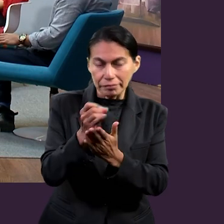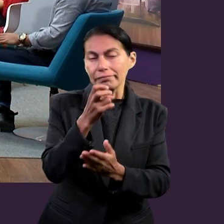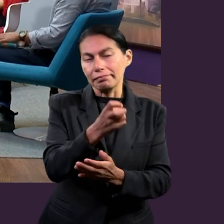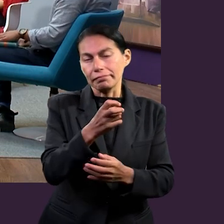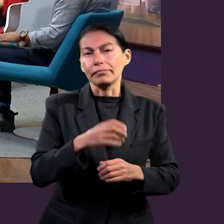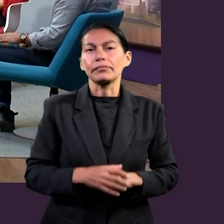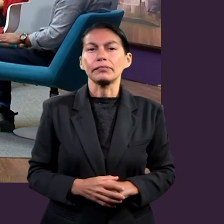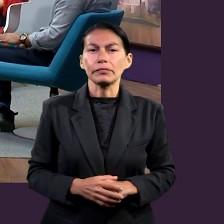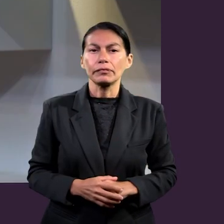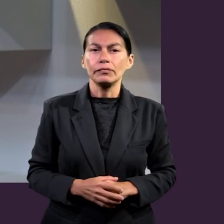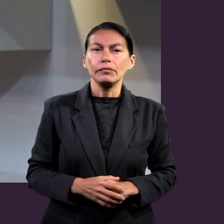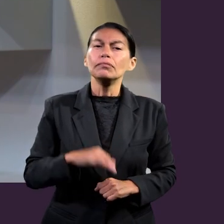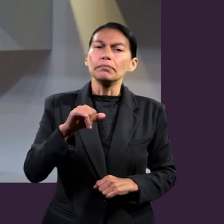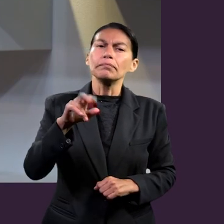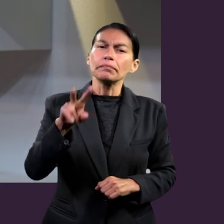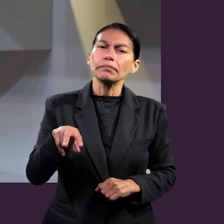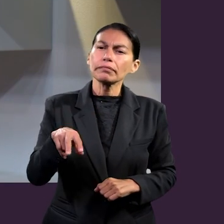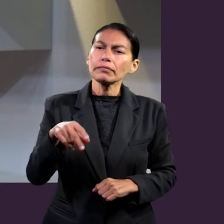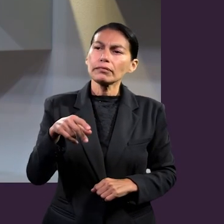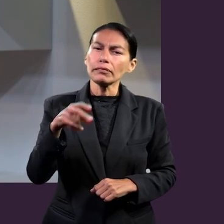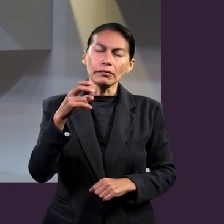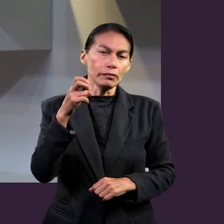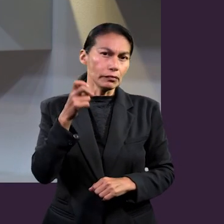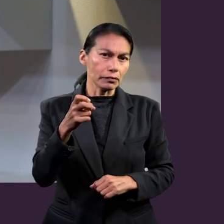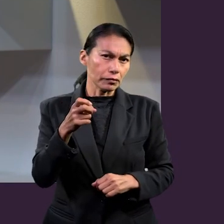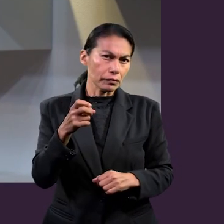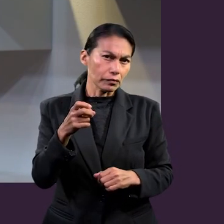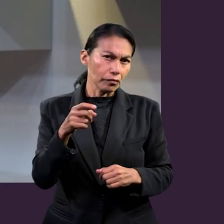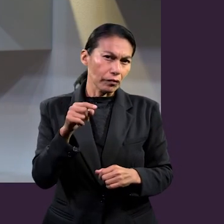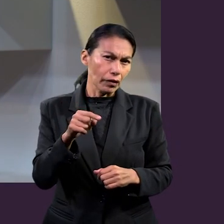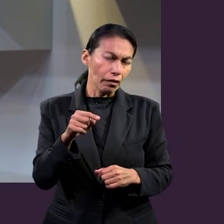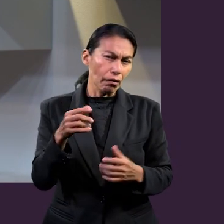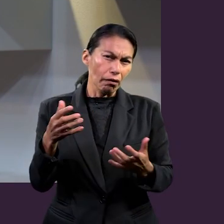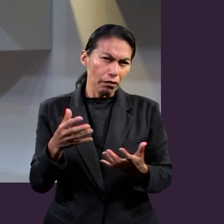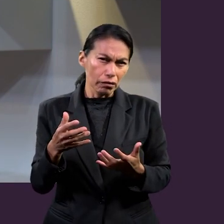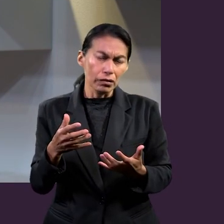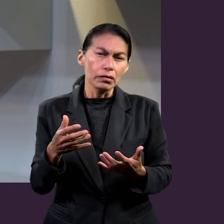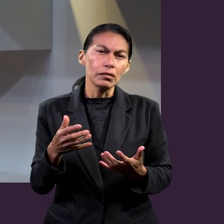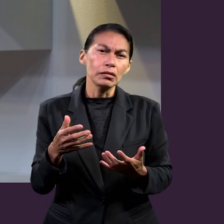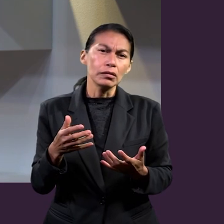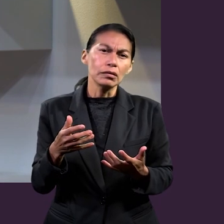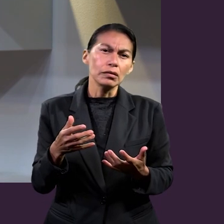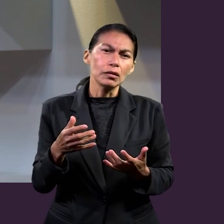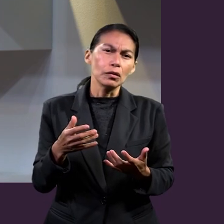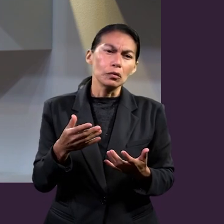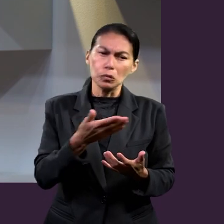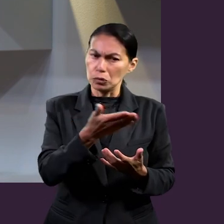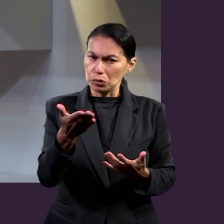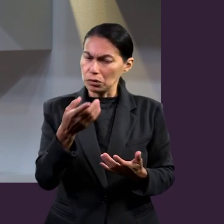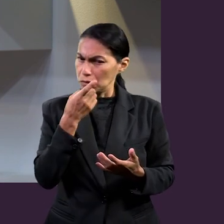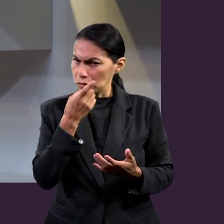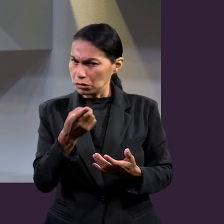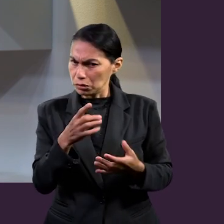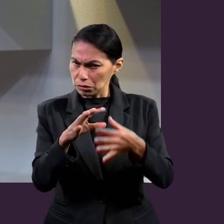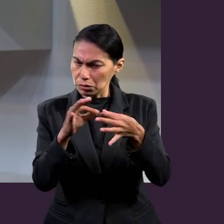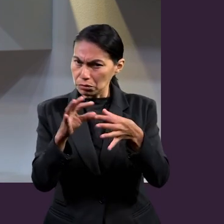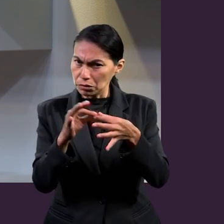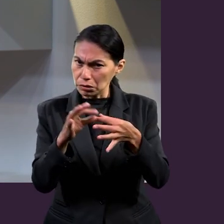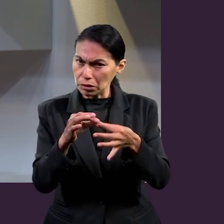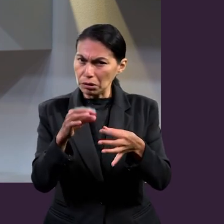tomando. De hecho, es muy interesante la manera como ustedes han presentado este